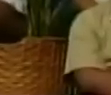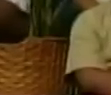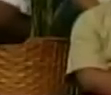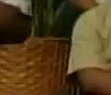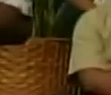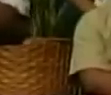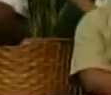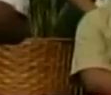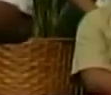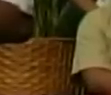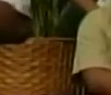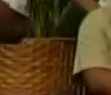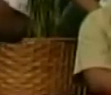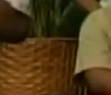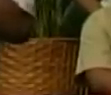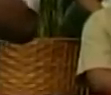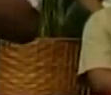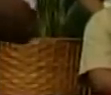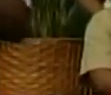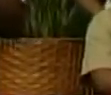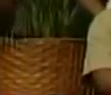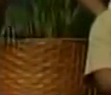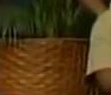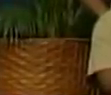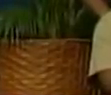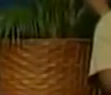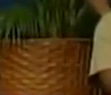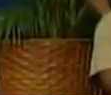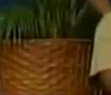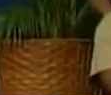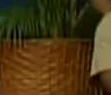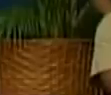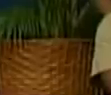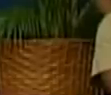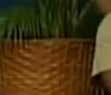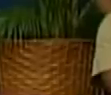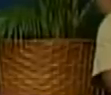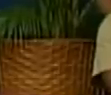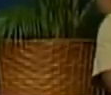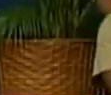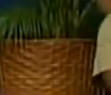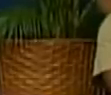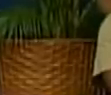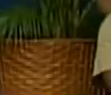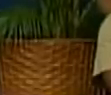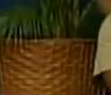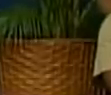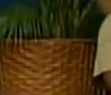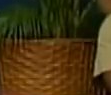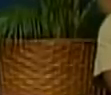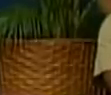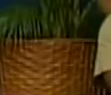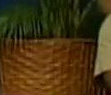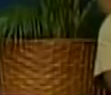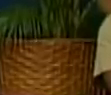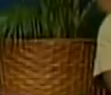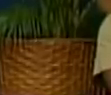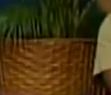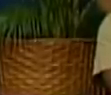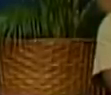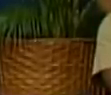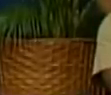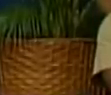se ha producido en Venezuela, y yo quiero que ustedes se vayan todas conscientes y todos conscientes, se derrumbó de manera